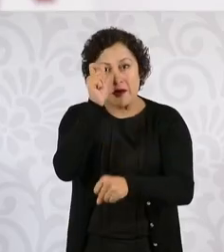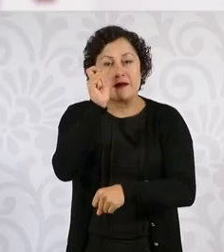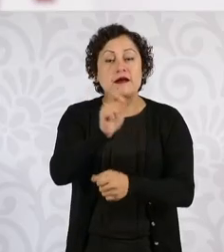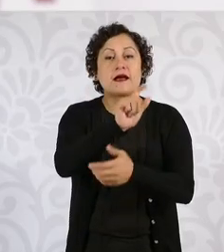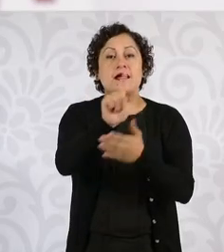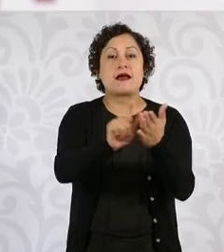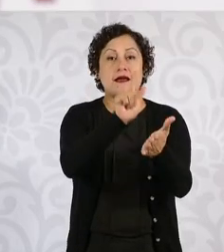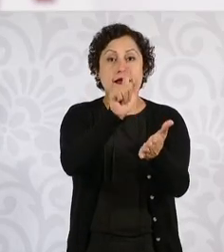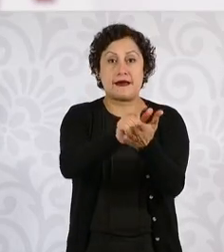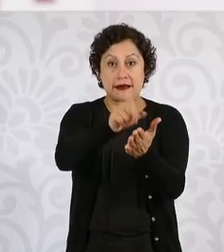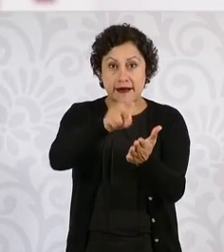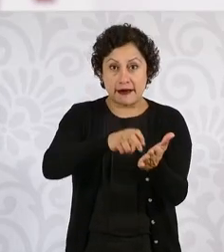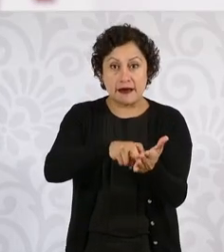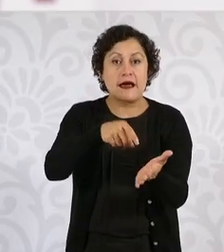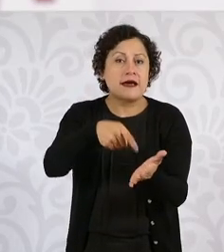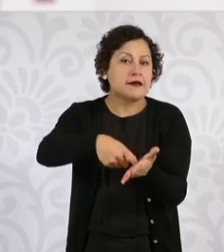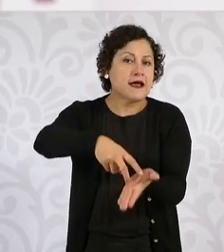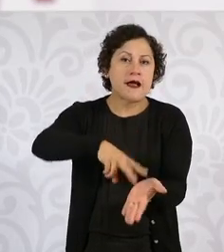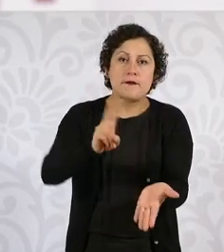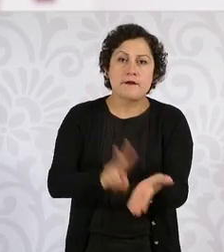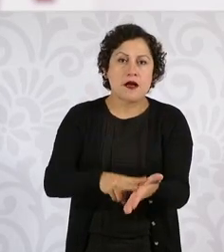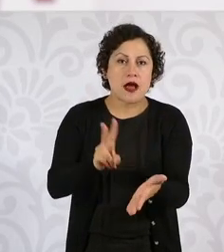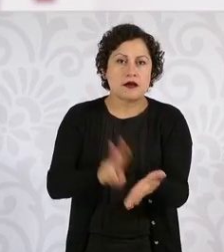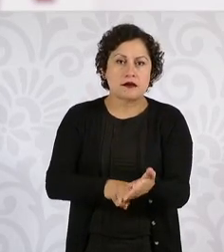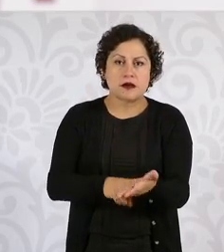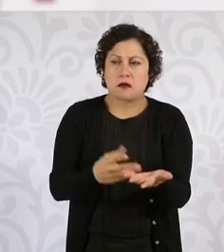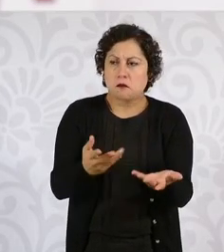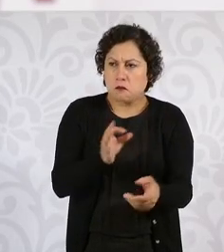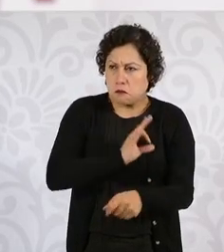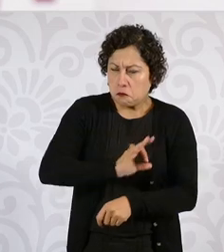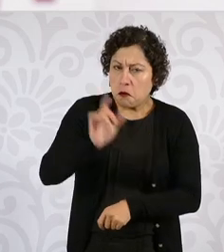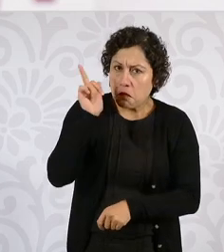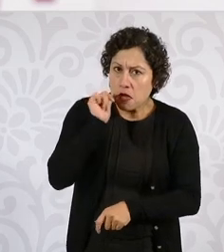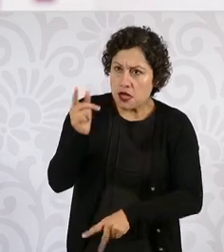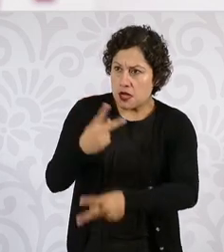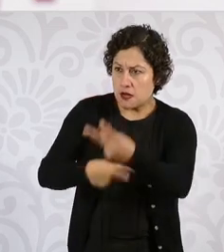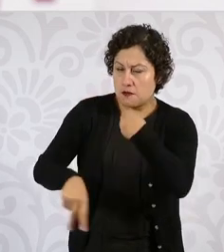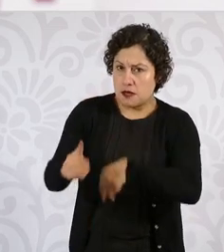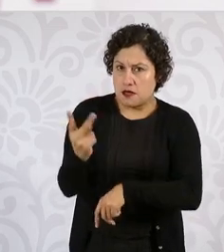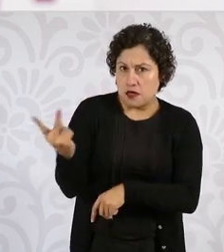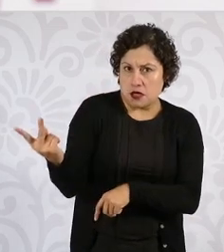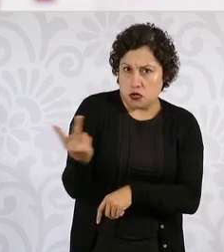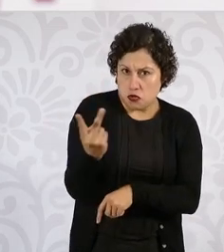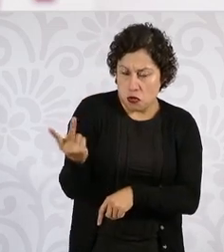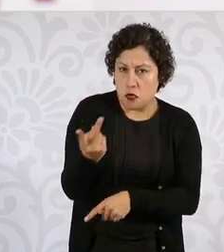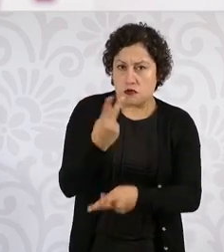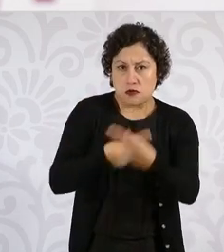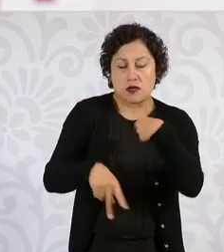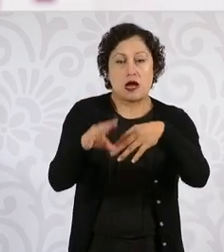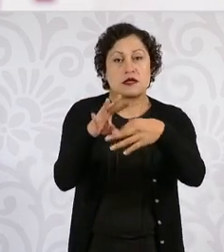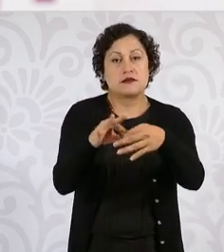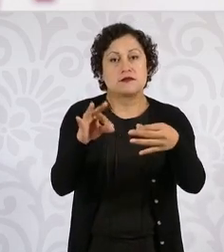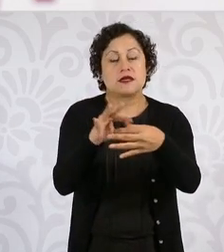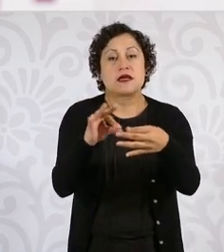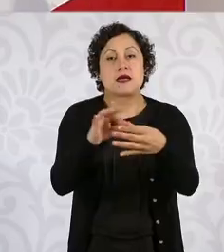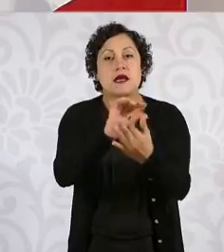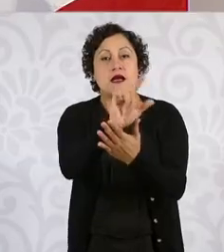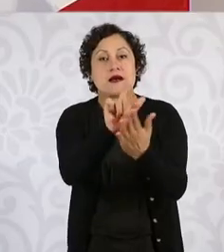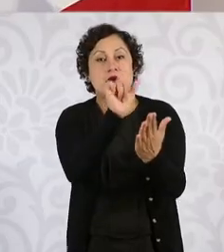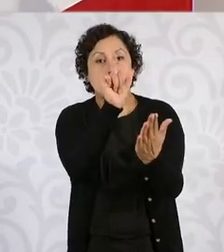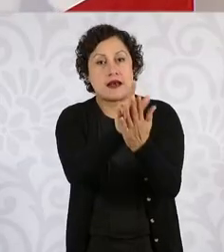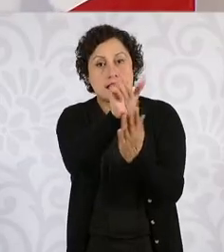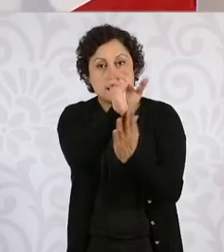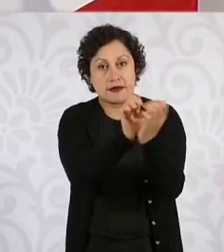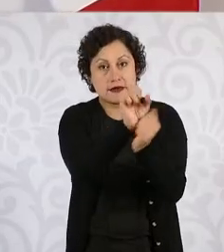el ministro o la propia consejera, los dos, para que puedan explicar por qué es válida la reforma